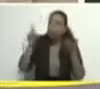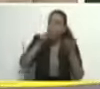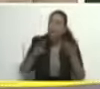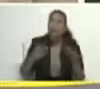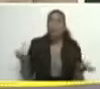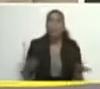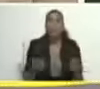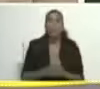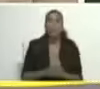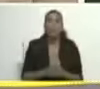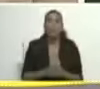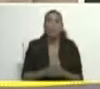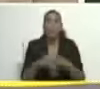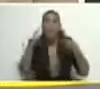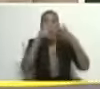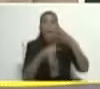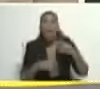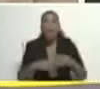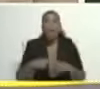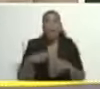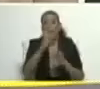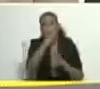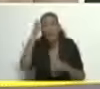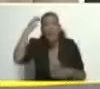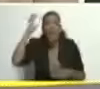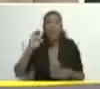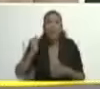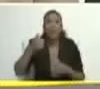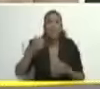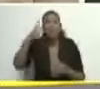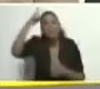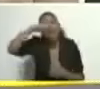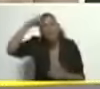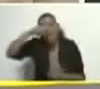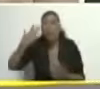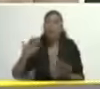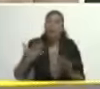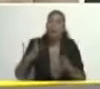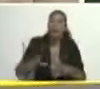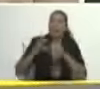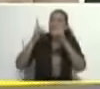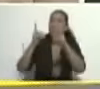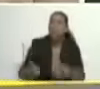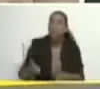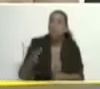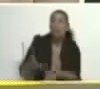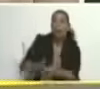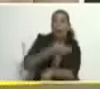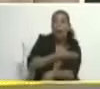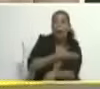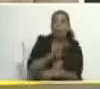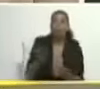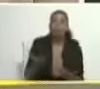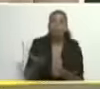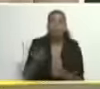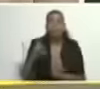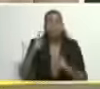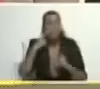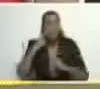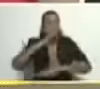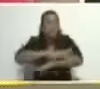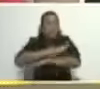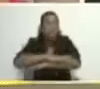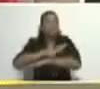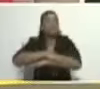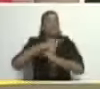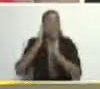hebreos que aplicaban la sabiduría para tomar una decisión y liderar sus acciones sobre